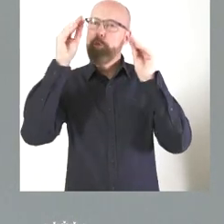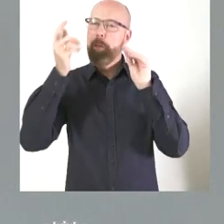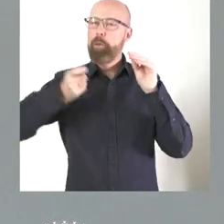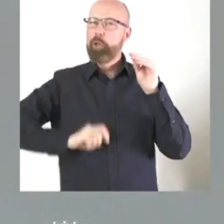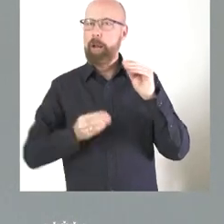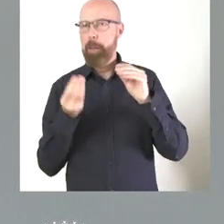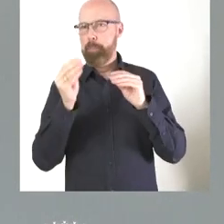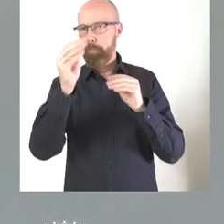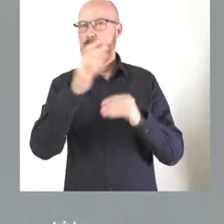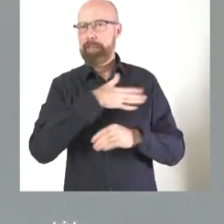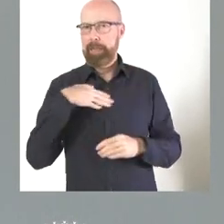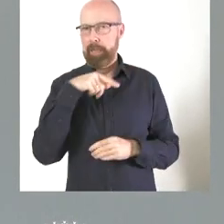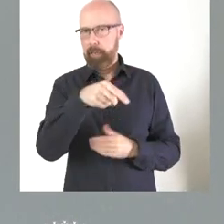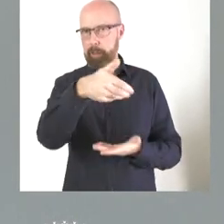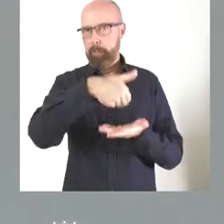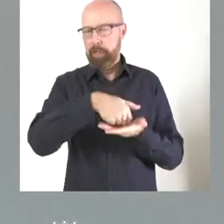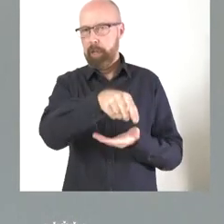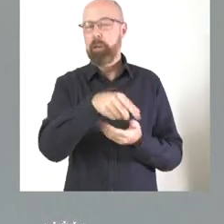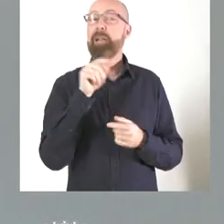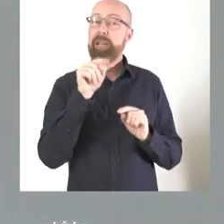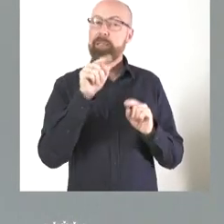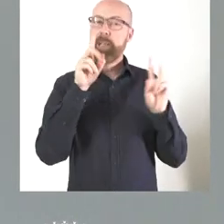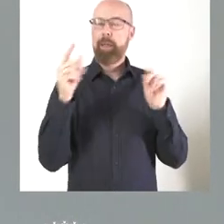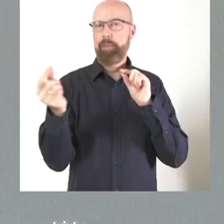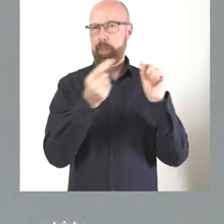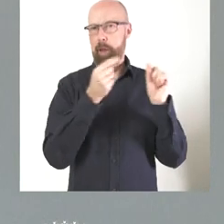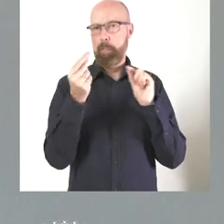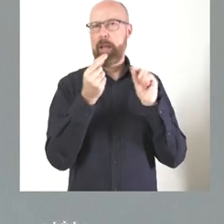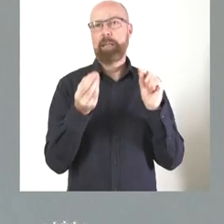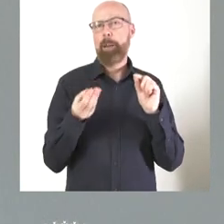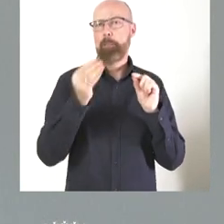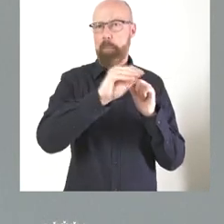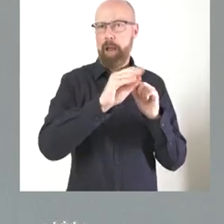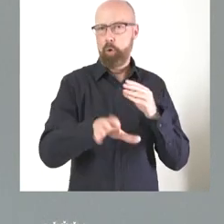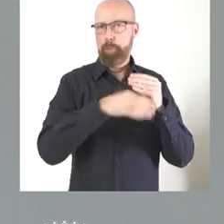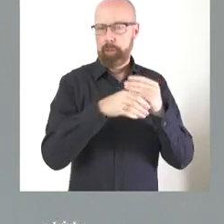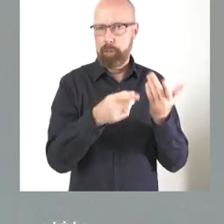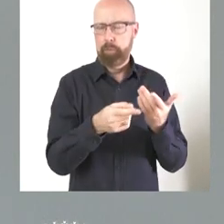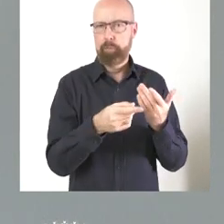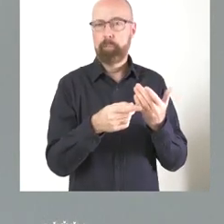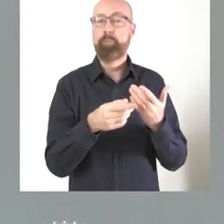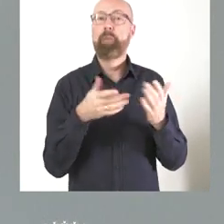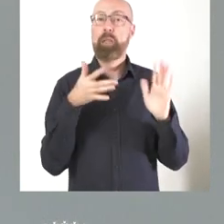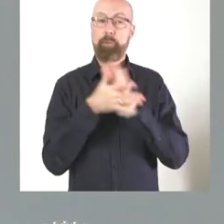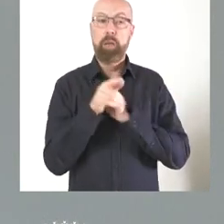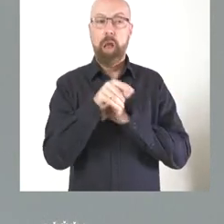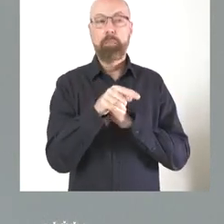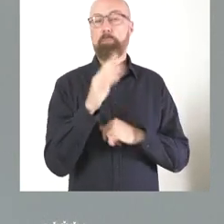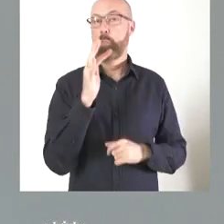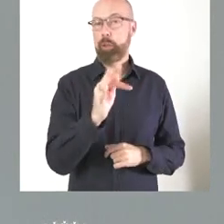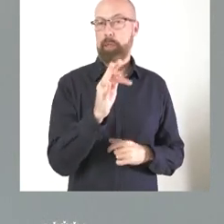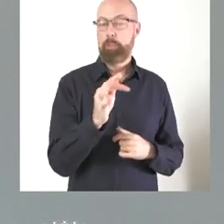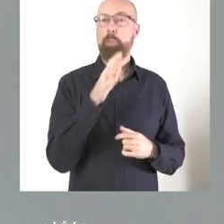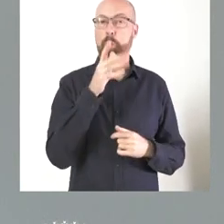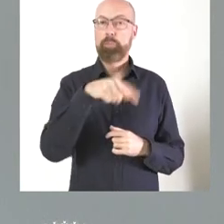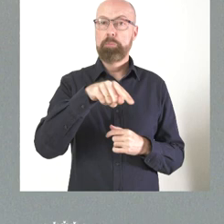profesional es un debate añadido a lo que hay sin lugar a dudas lo que representa el aspecto positivo es que estamos